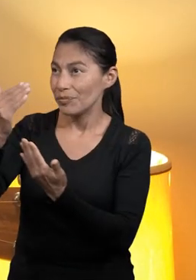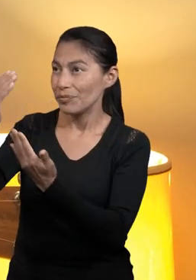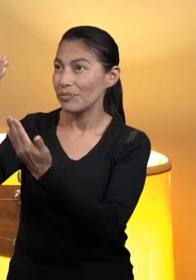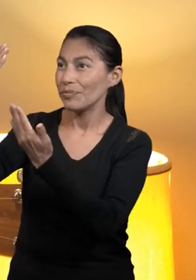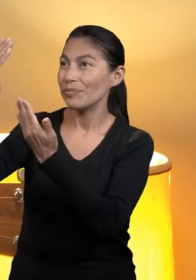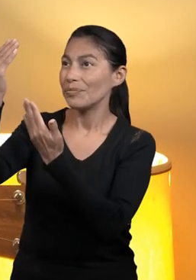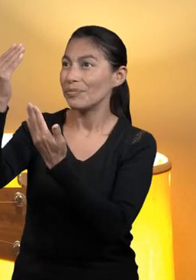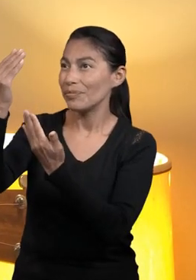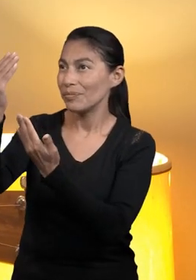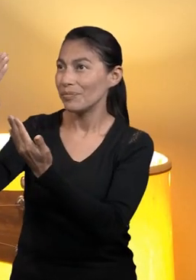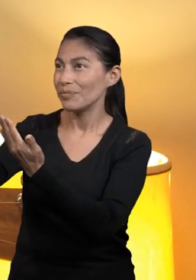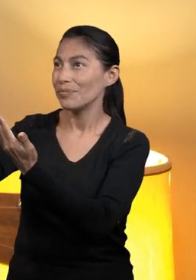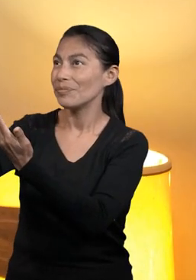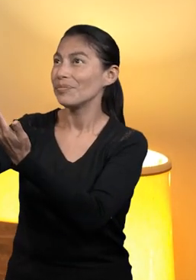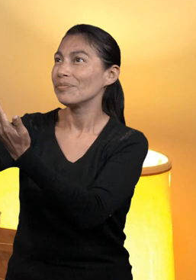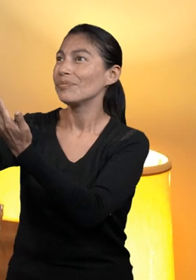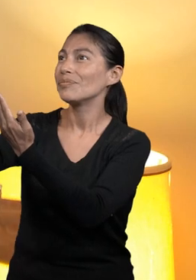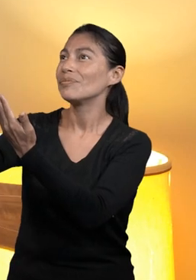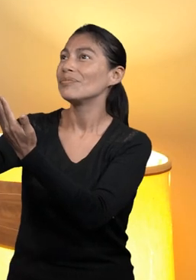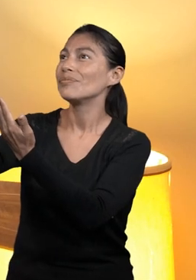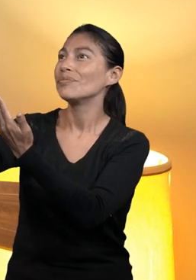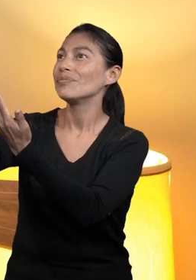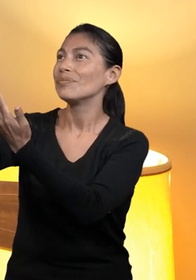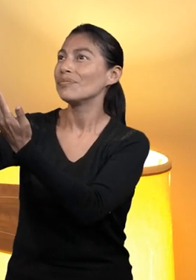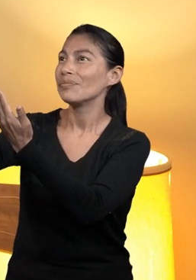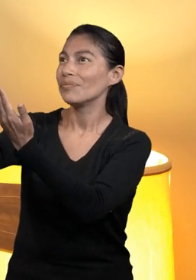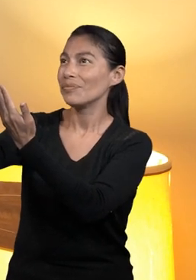Señor.